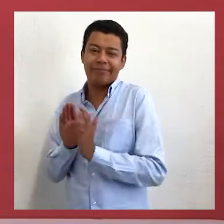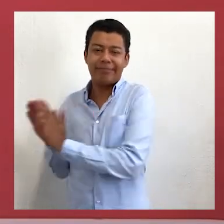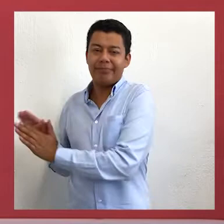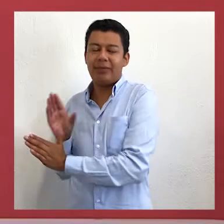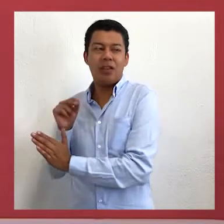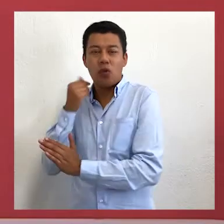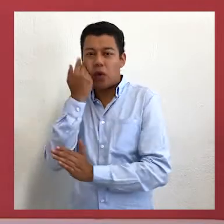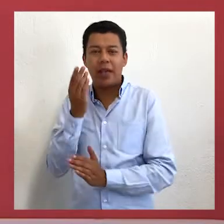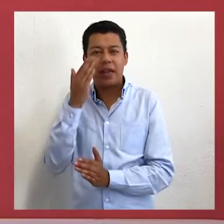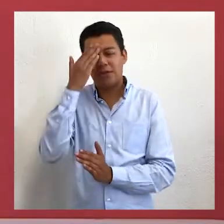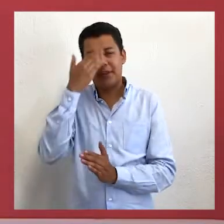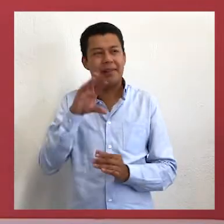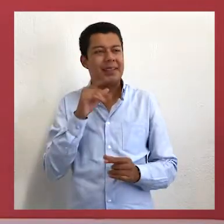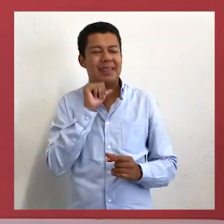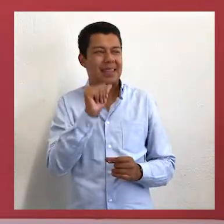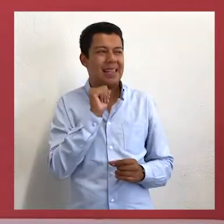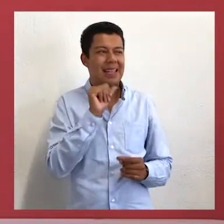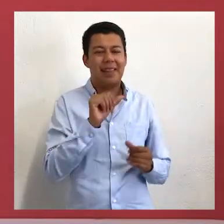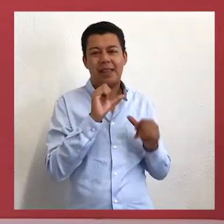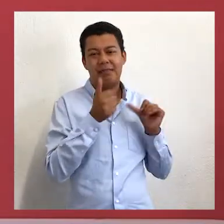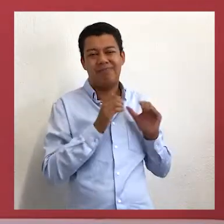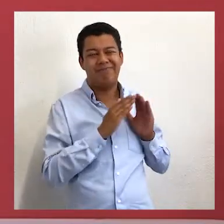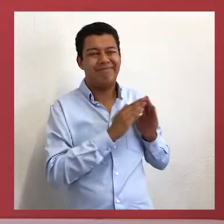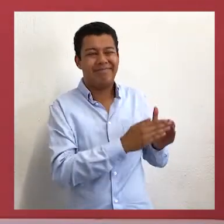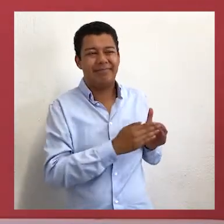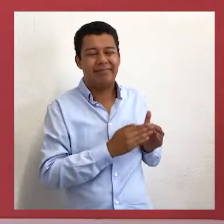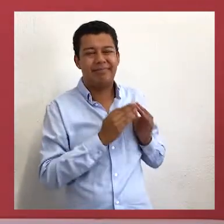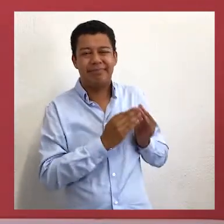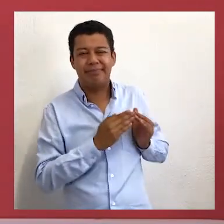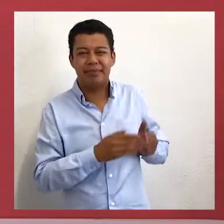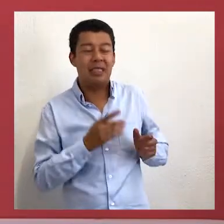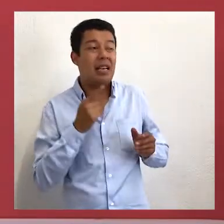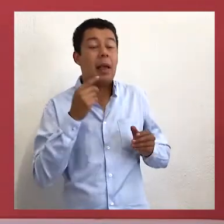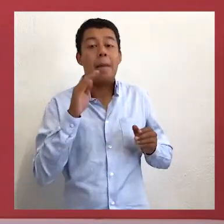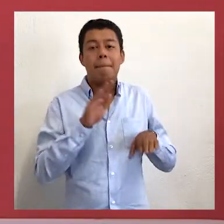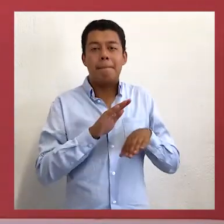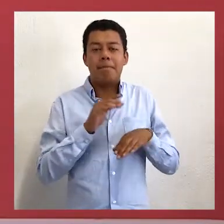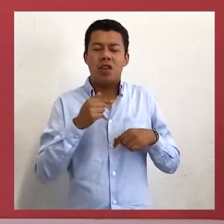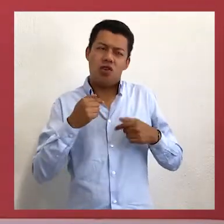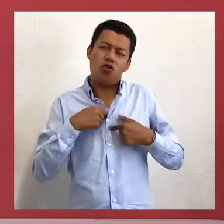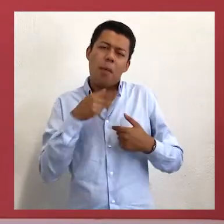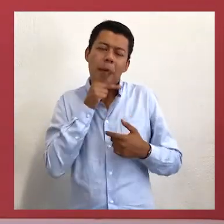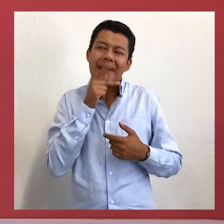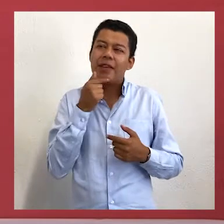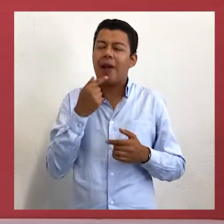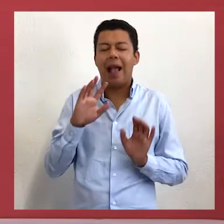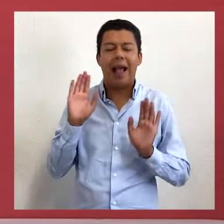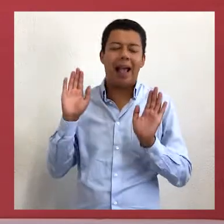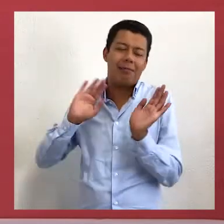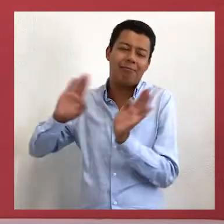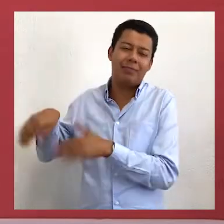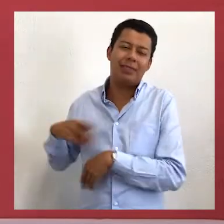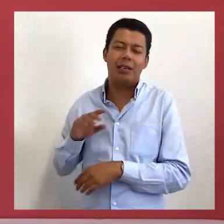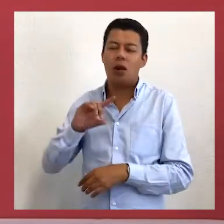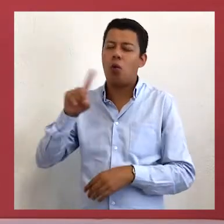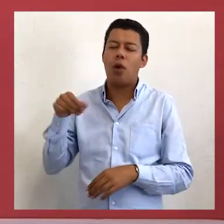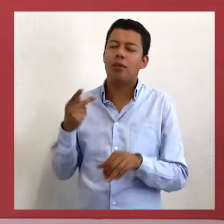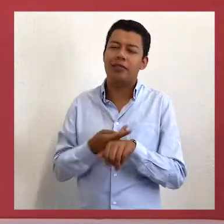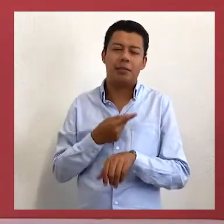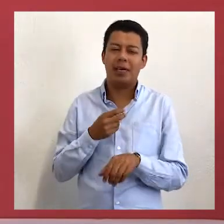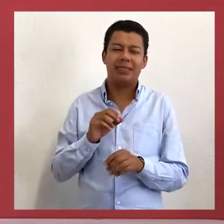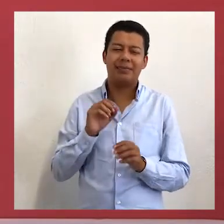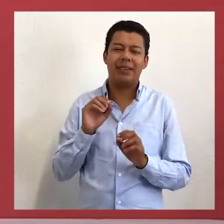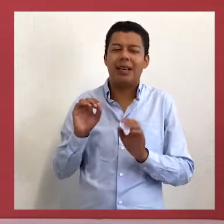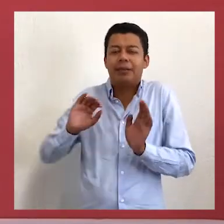como padre no estoy listo o lista para orientarlo porque digo, ah, ya se le va a pasar, déjalo, está enojado, ni